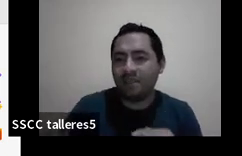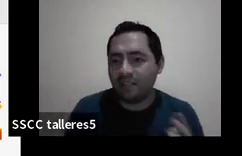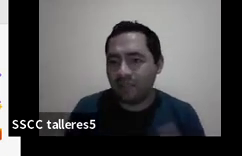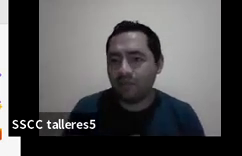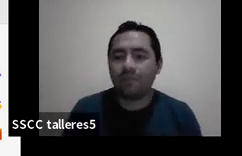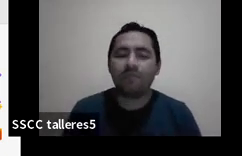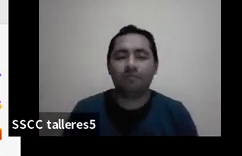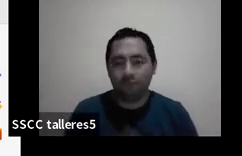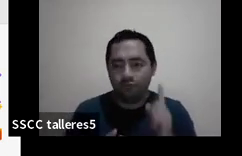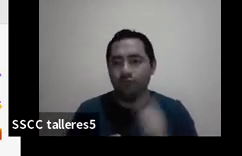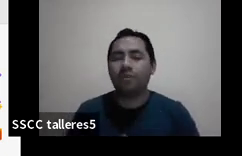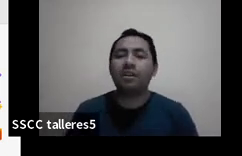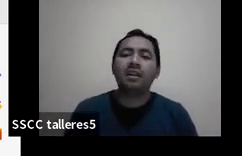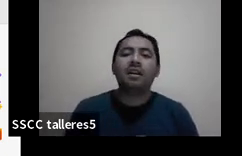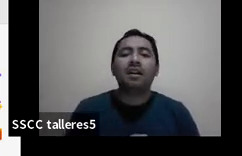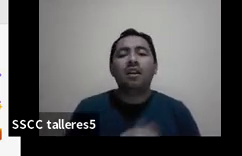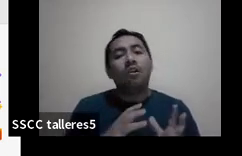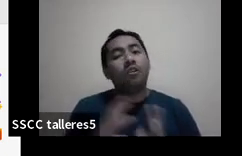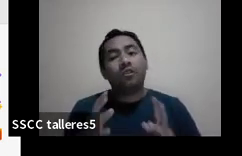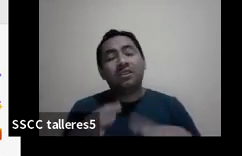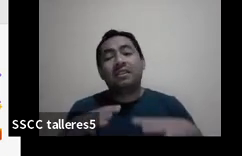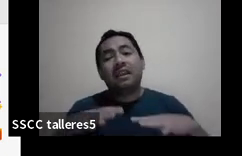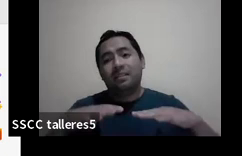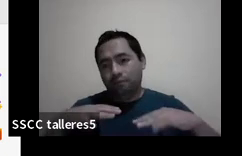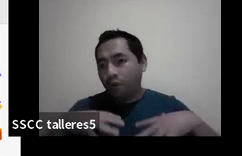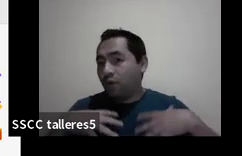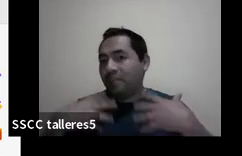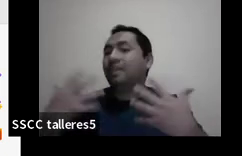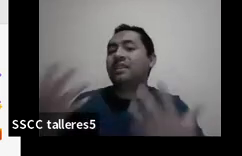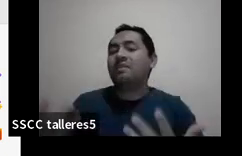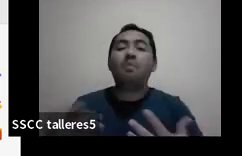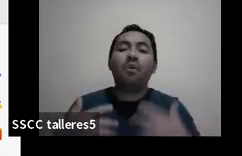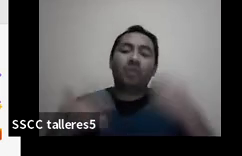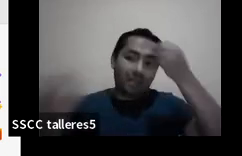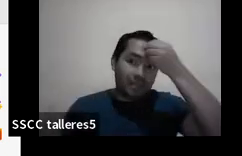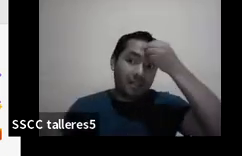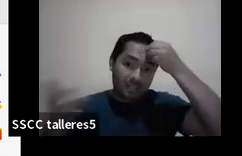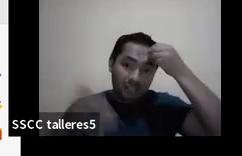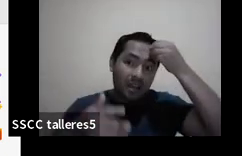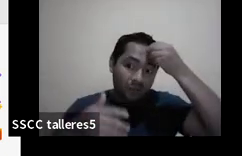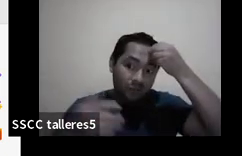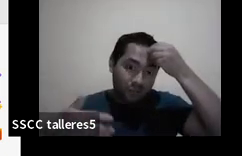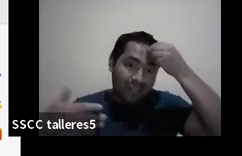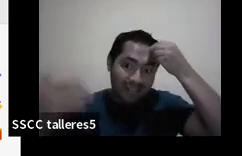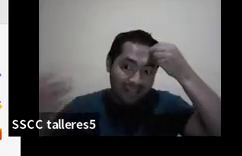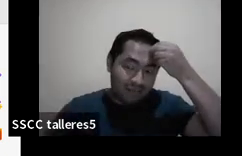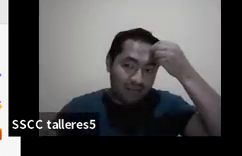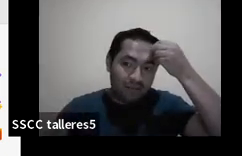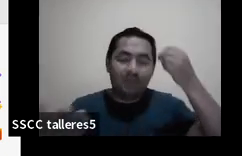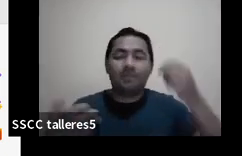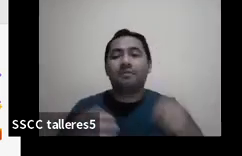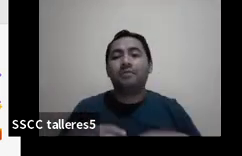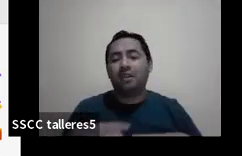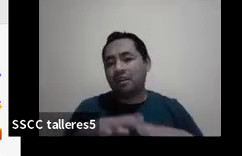un examen de admisión. Uno. Otro, dicen, ya, puedo rendir el examen, puedo ingresar, y sí, hay sordos que ingresan